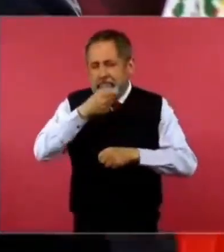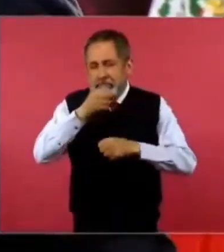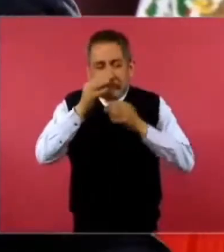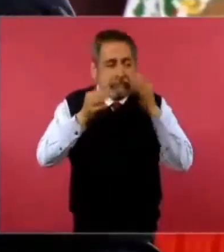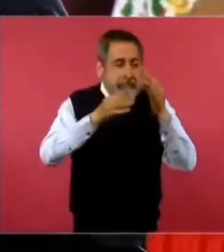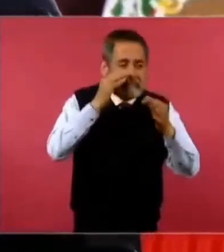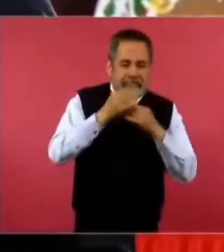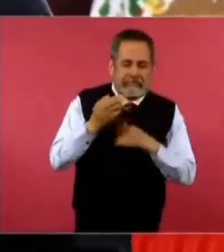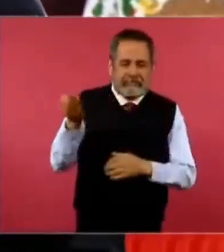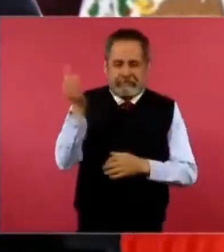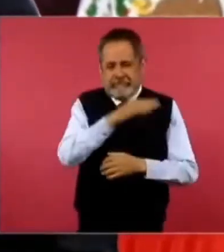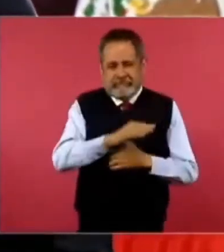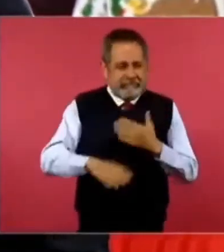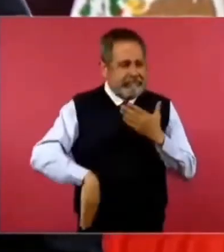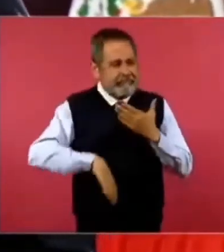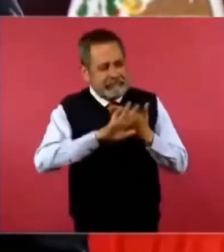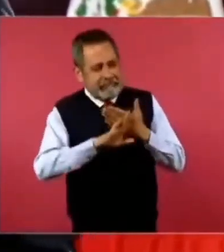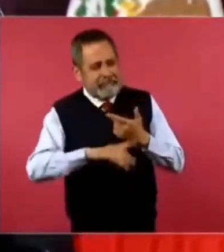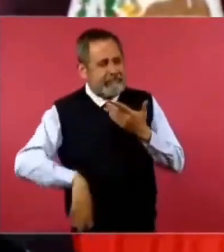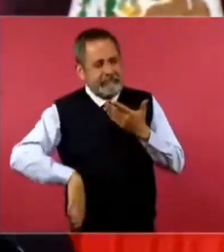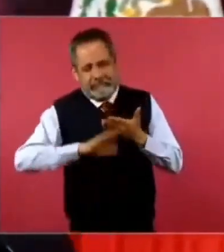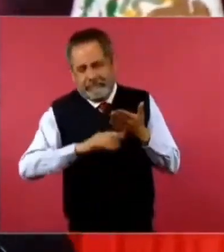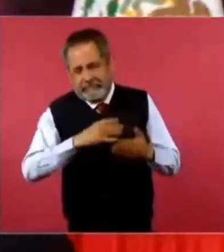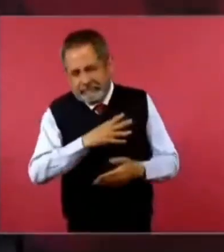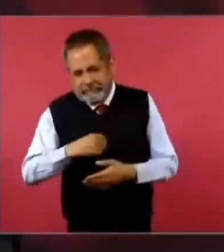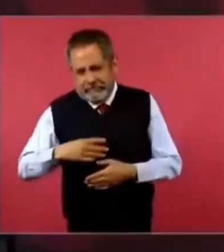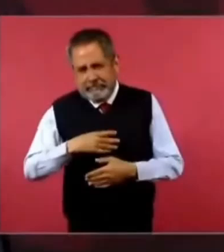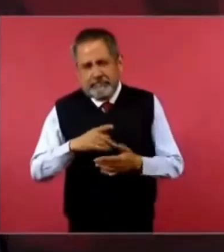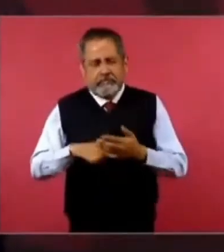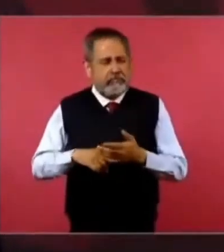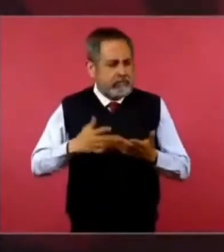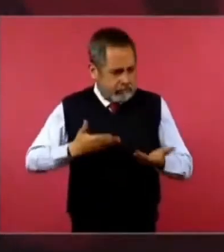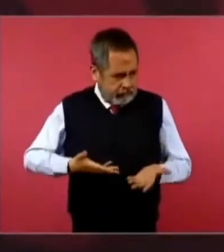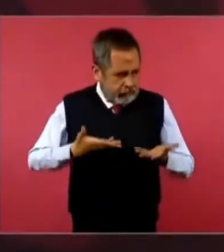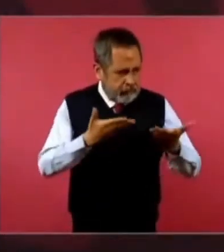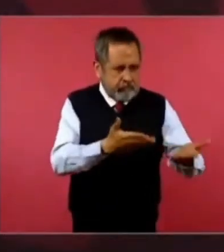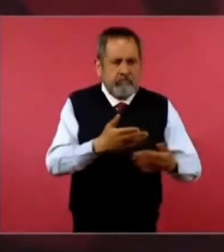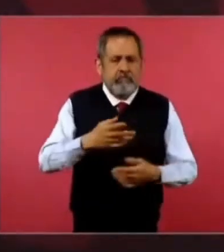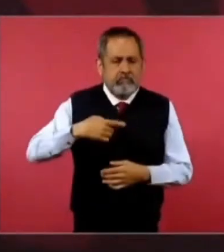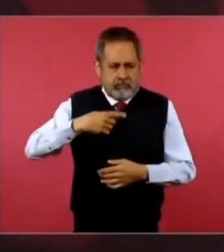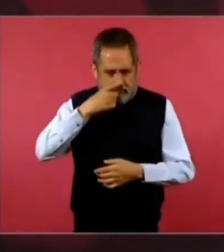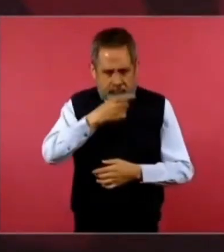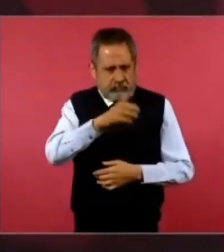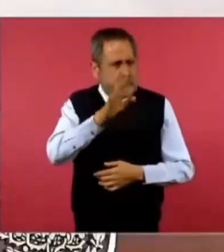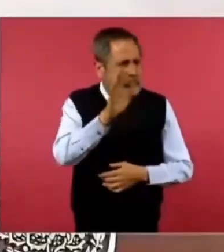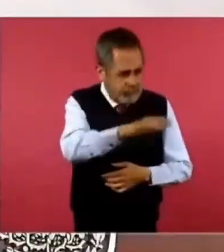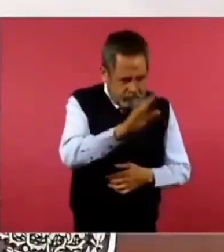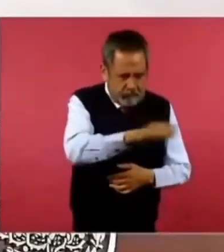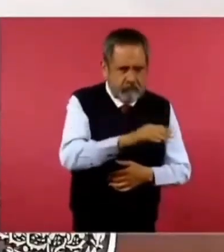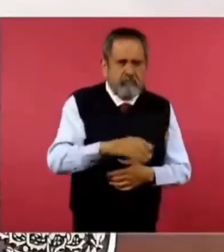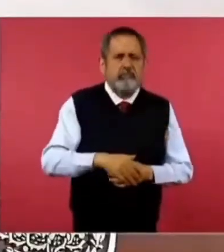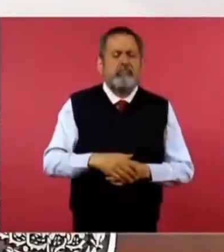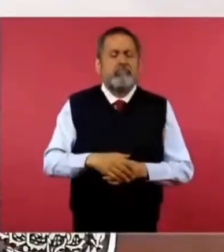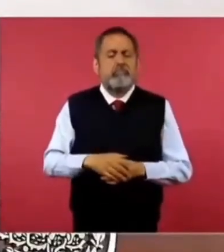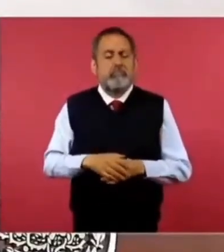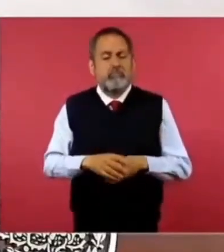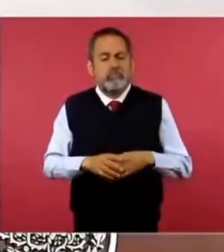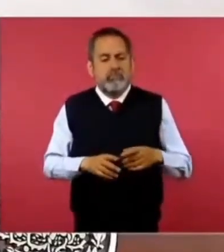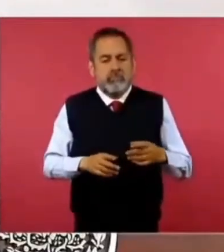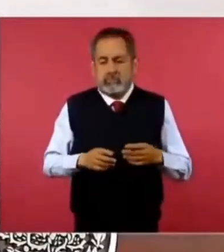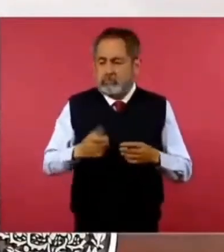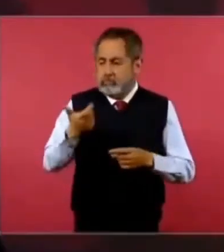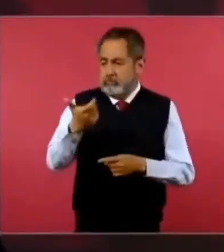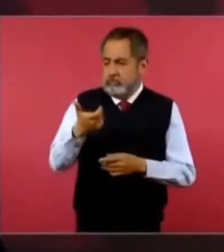en contra mía, de mis hijos, le hice un buen ofrecimiento. Le dije, oye, no se puede ocultar